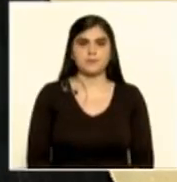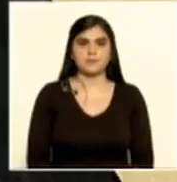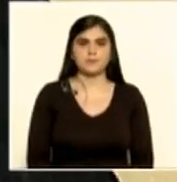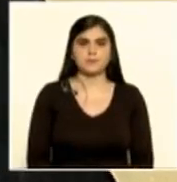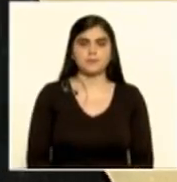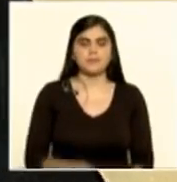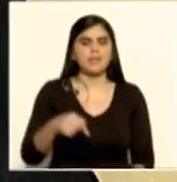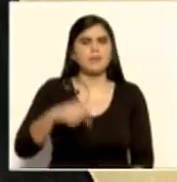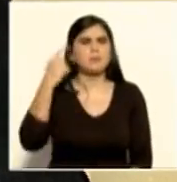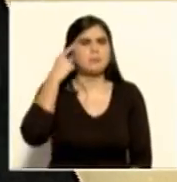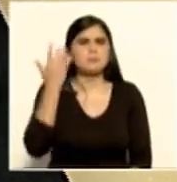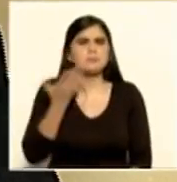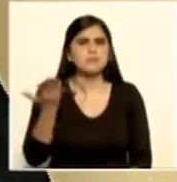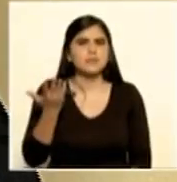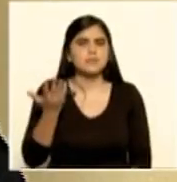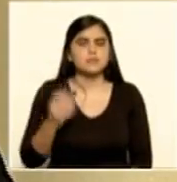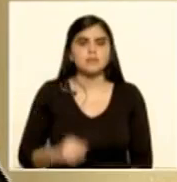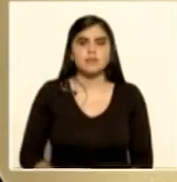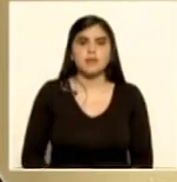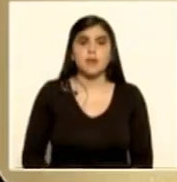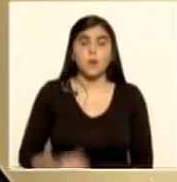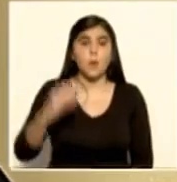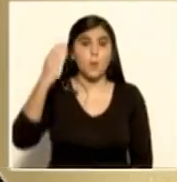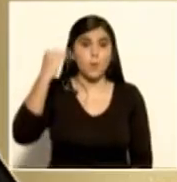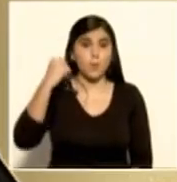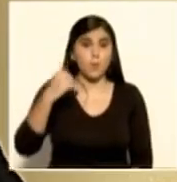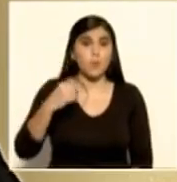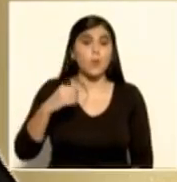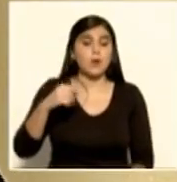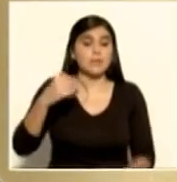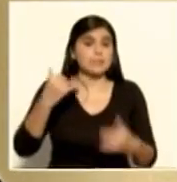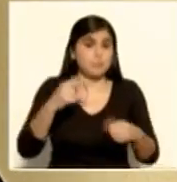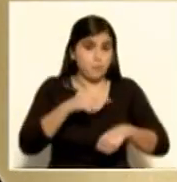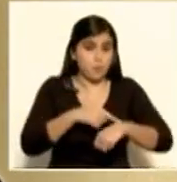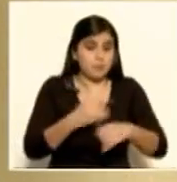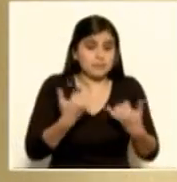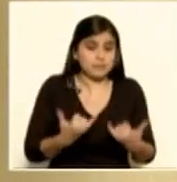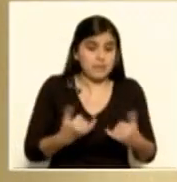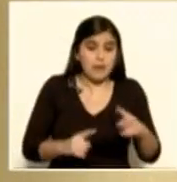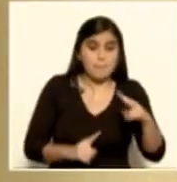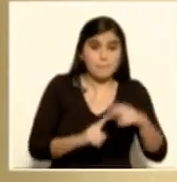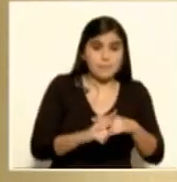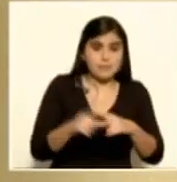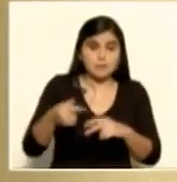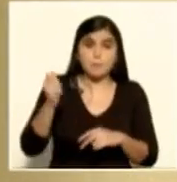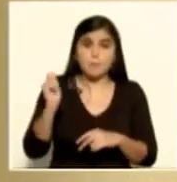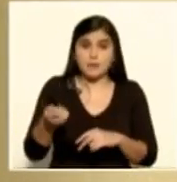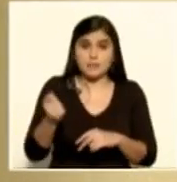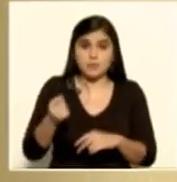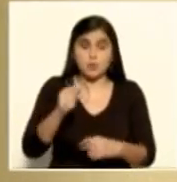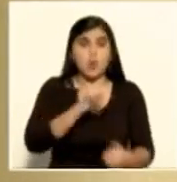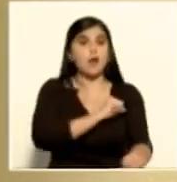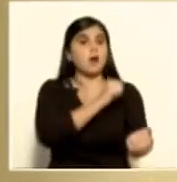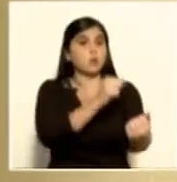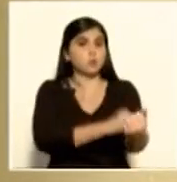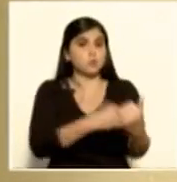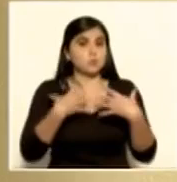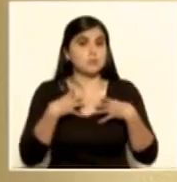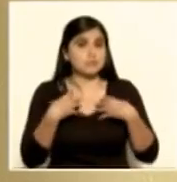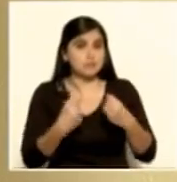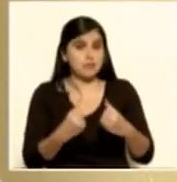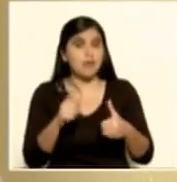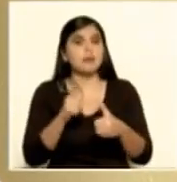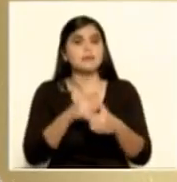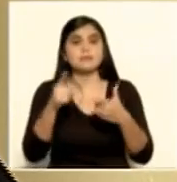¿Esto para qué? Porque simultáneamente que se aplique este martillo, las autoridades de salud, del Ministerio